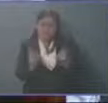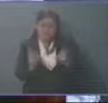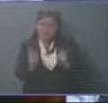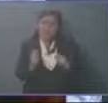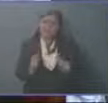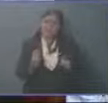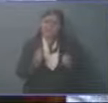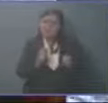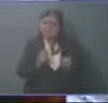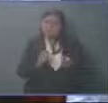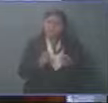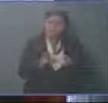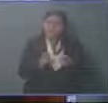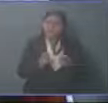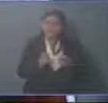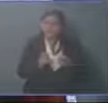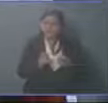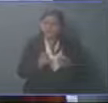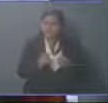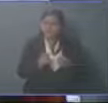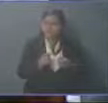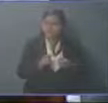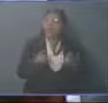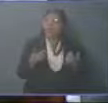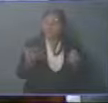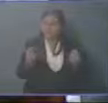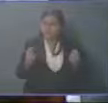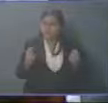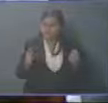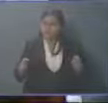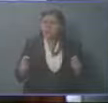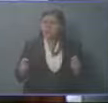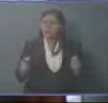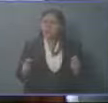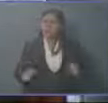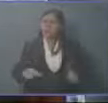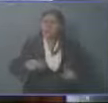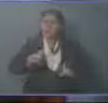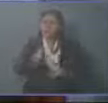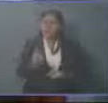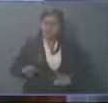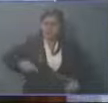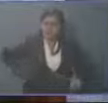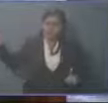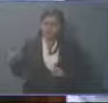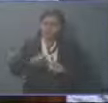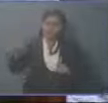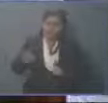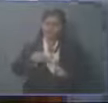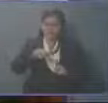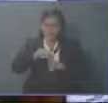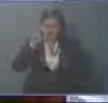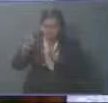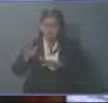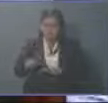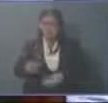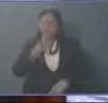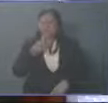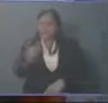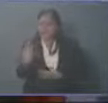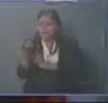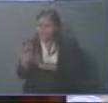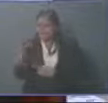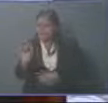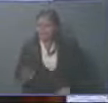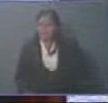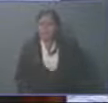de... No andan tratando, han andado golpeando gente para que respete la cuarentena? ¿Quién los autorizó?